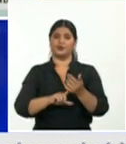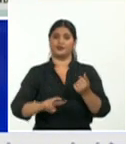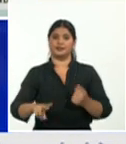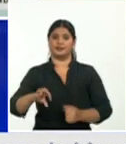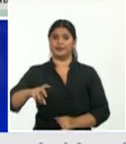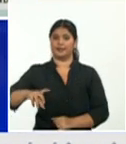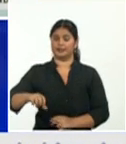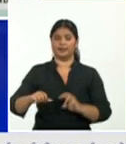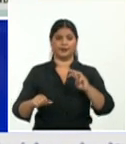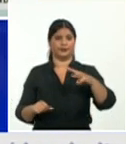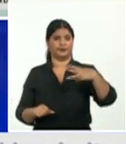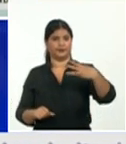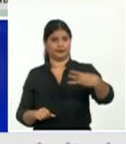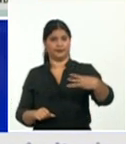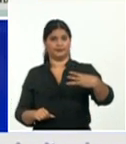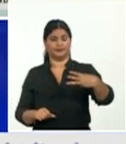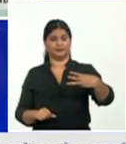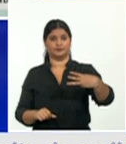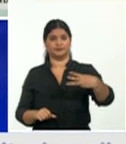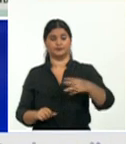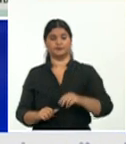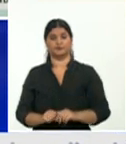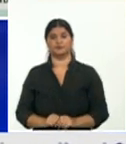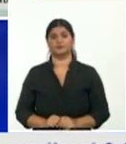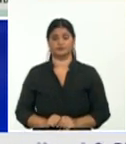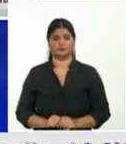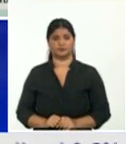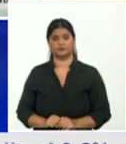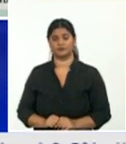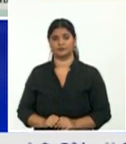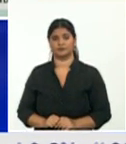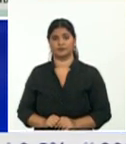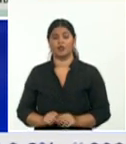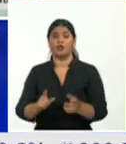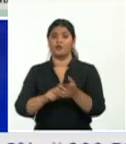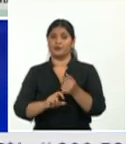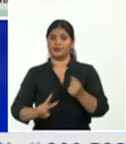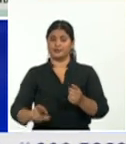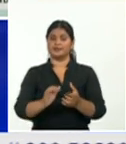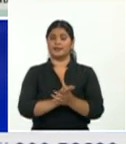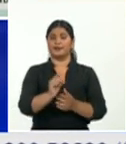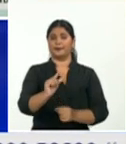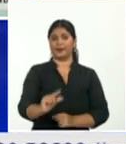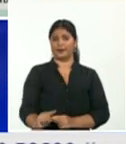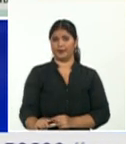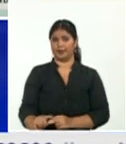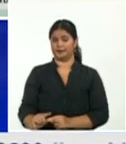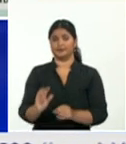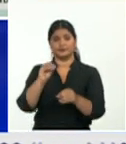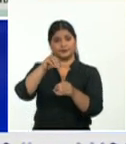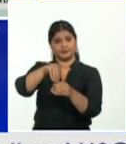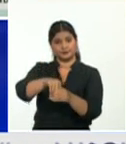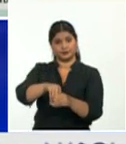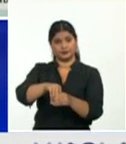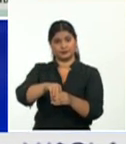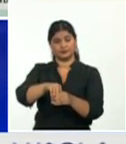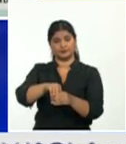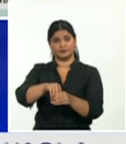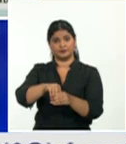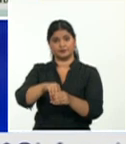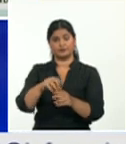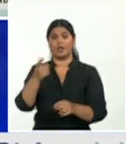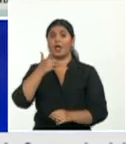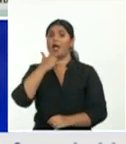después Batabanó, también de la provincia de Mayabeque, se incorpora Los Jarabos, de